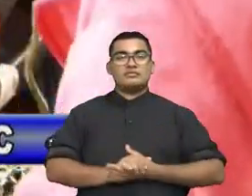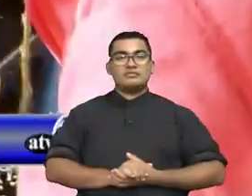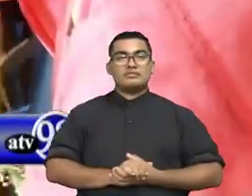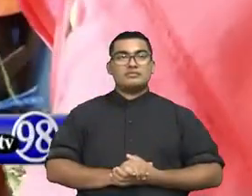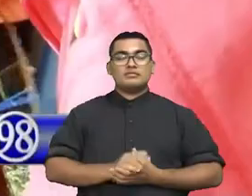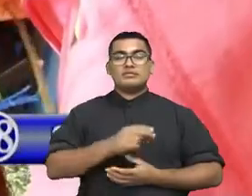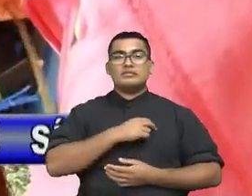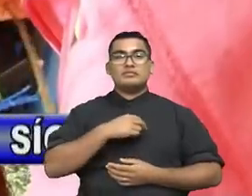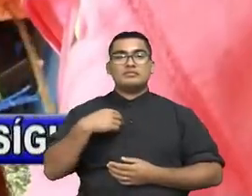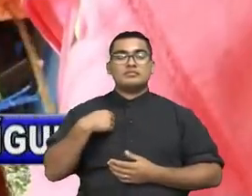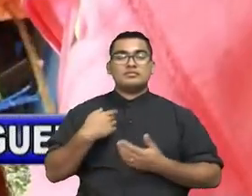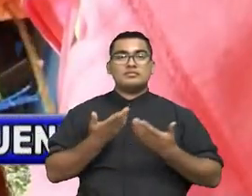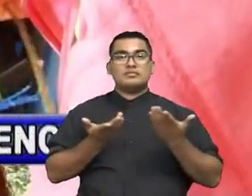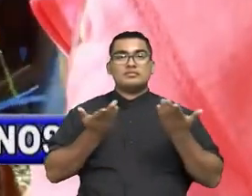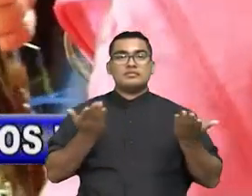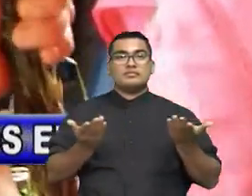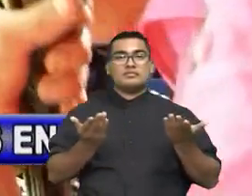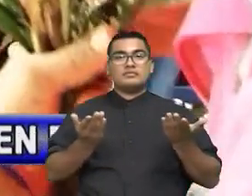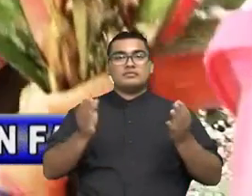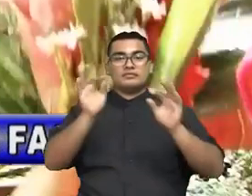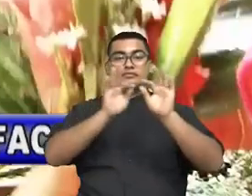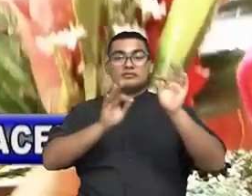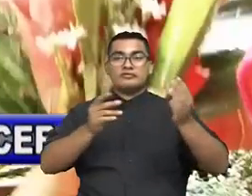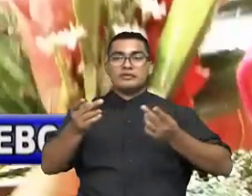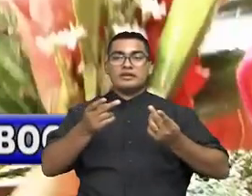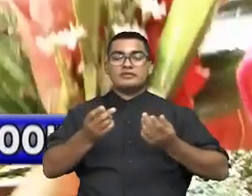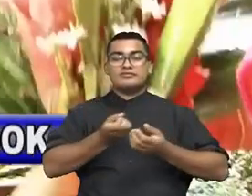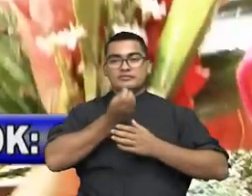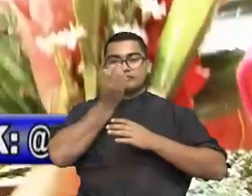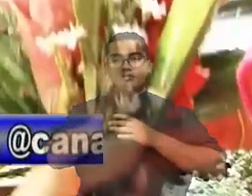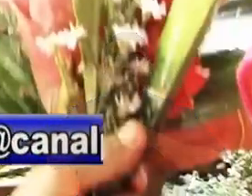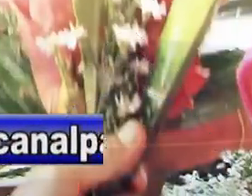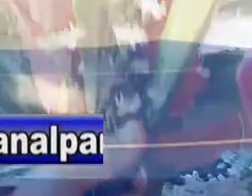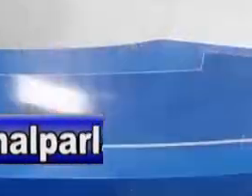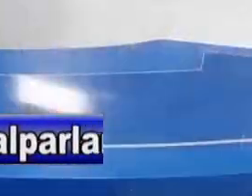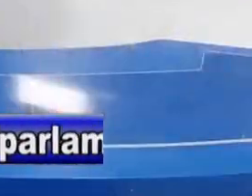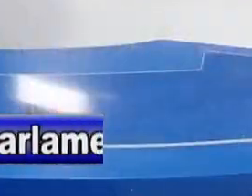se están realizando ferias de las flores.